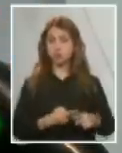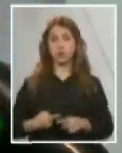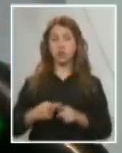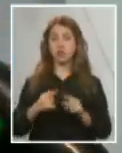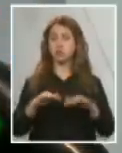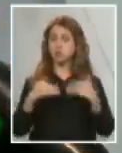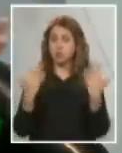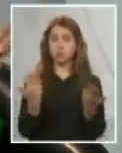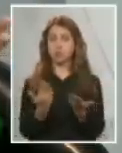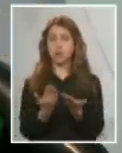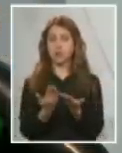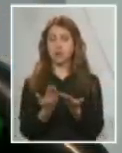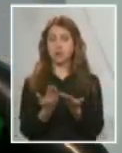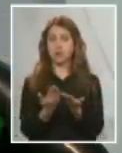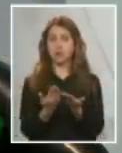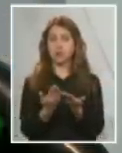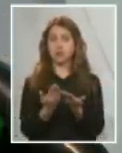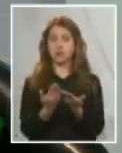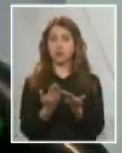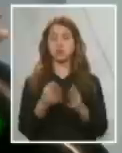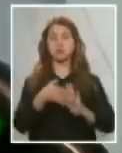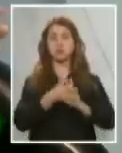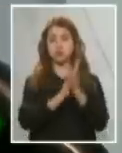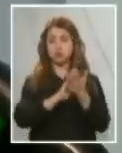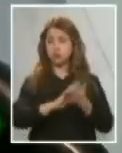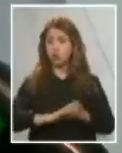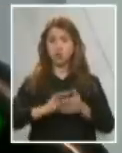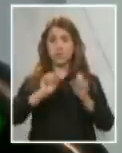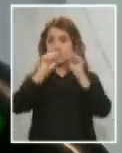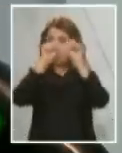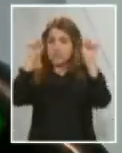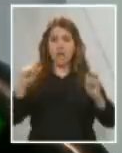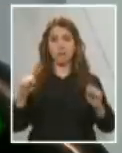entera. Es todo el aparato